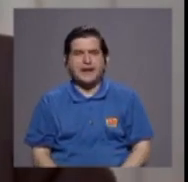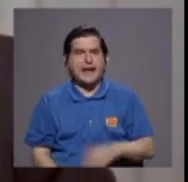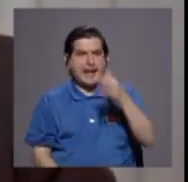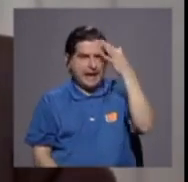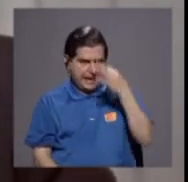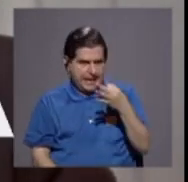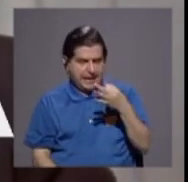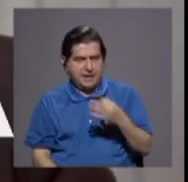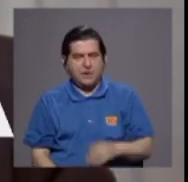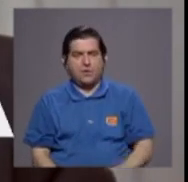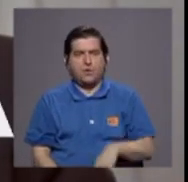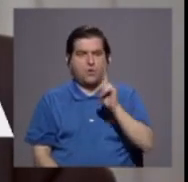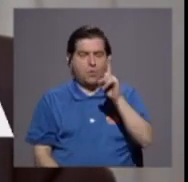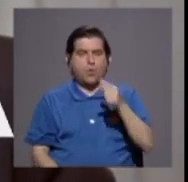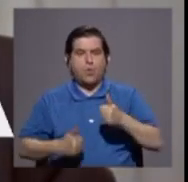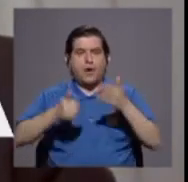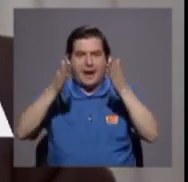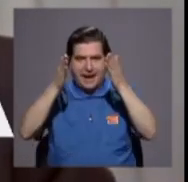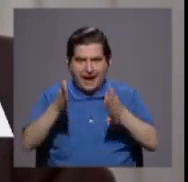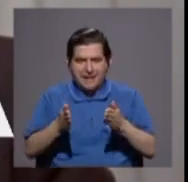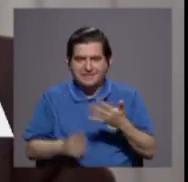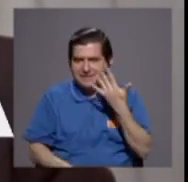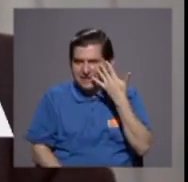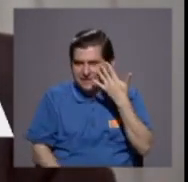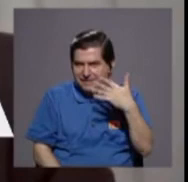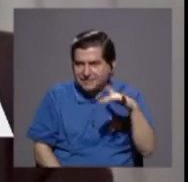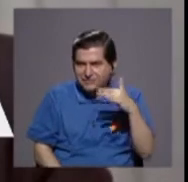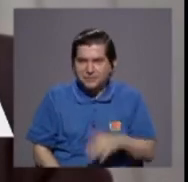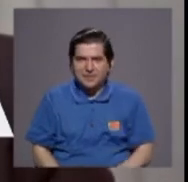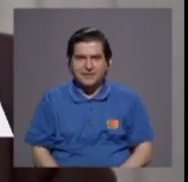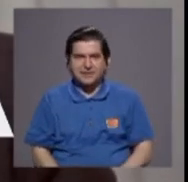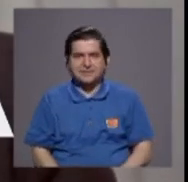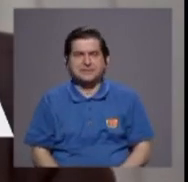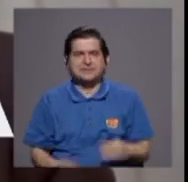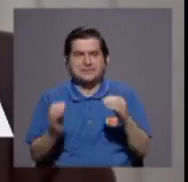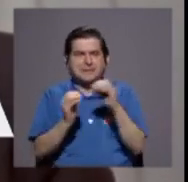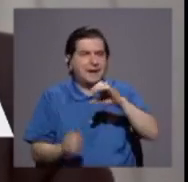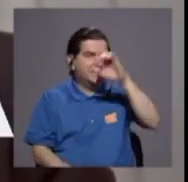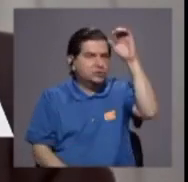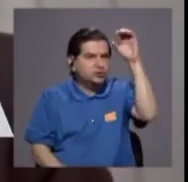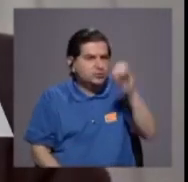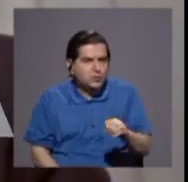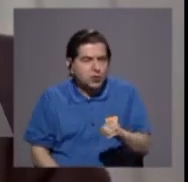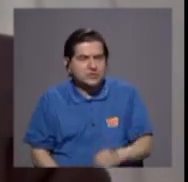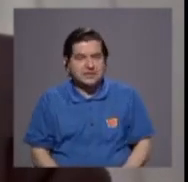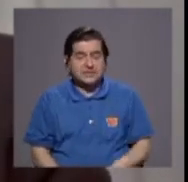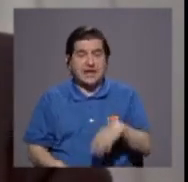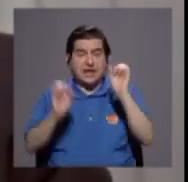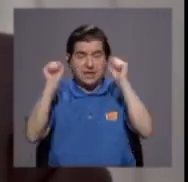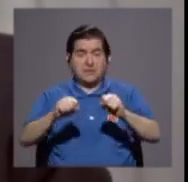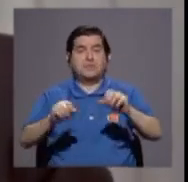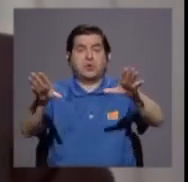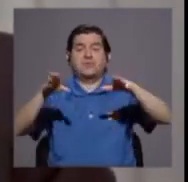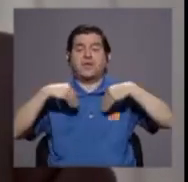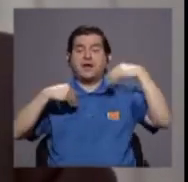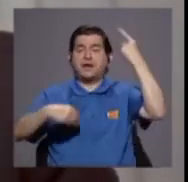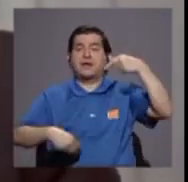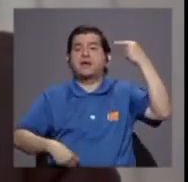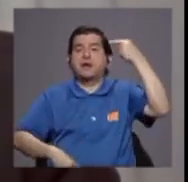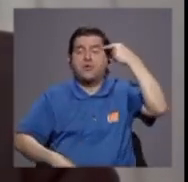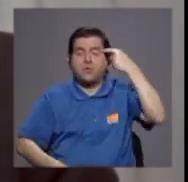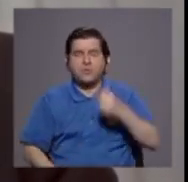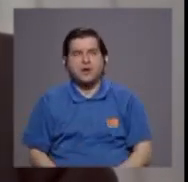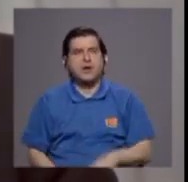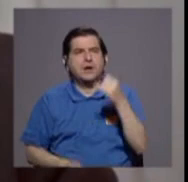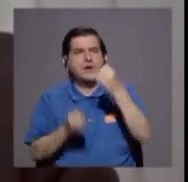embargo, que uno de los candidatos que pareciera tener la mayor probabilidad de asumir el gobierno durante